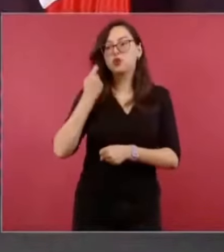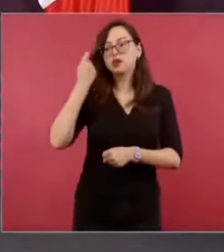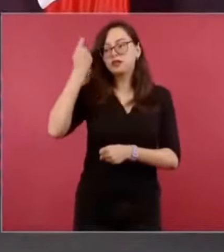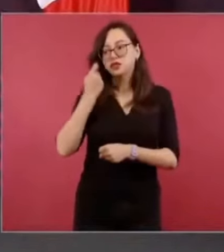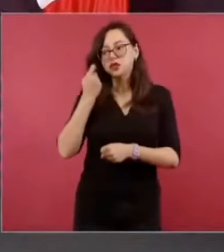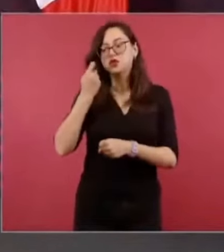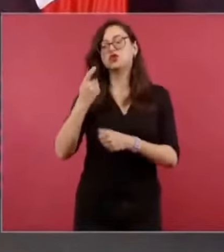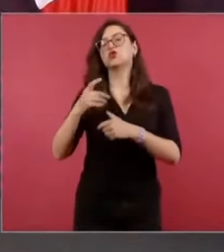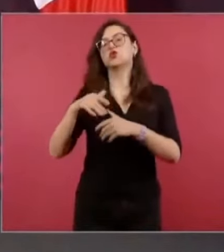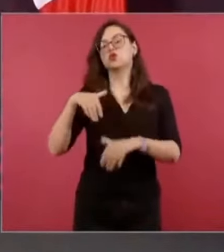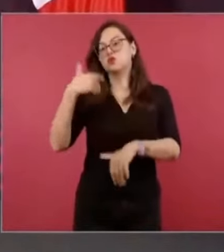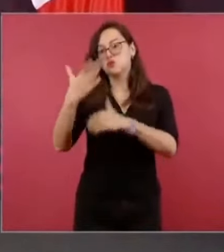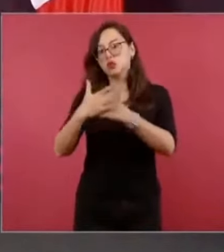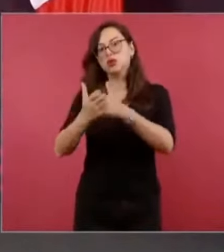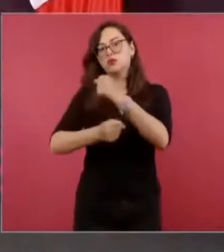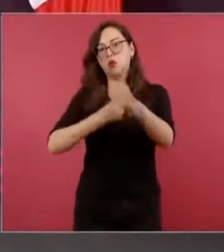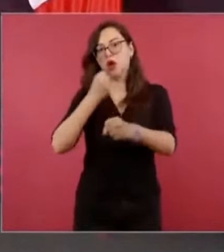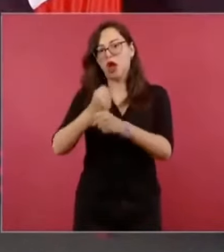nueva